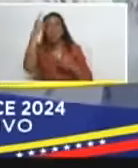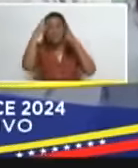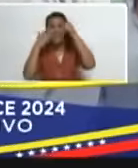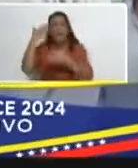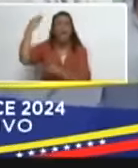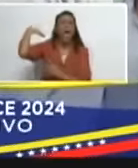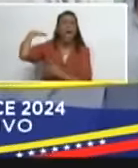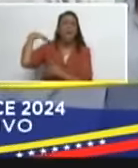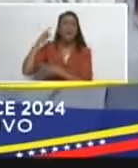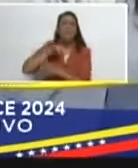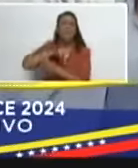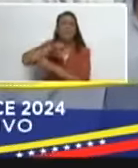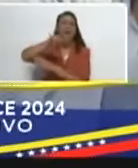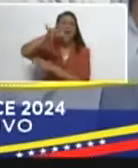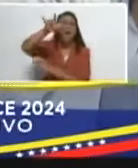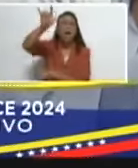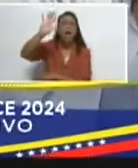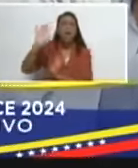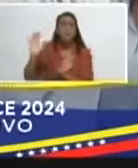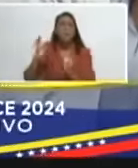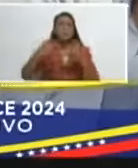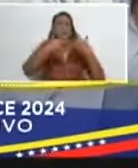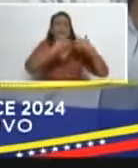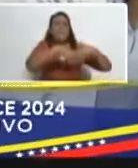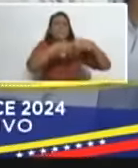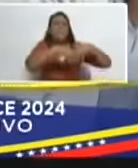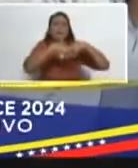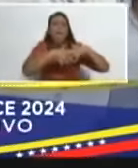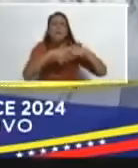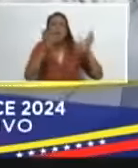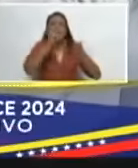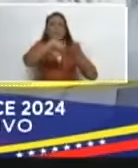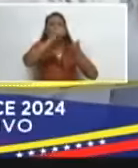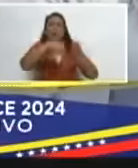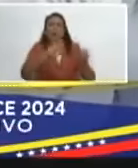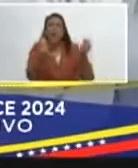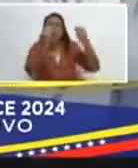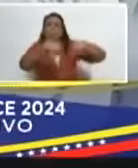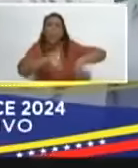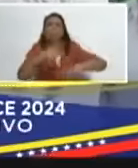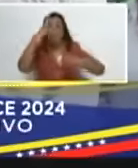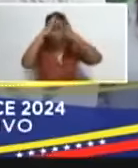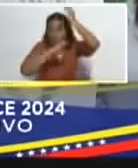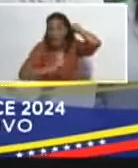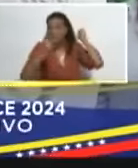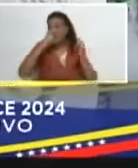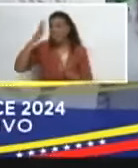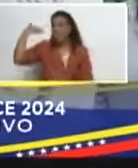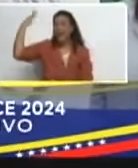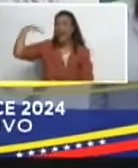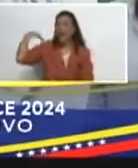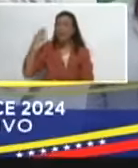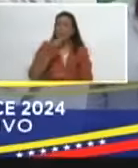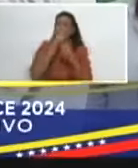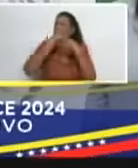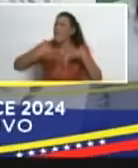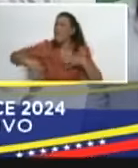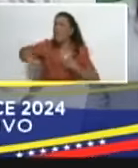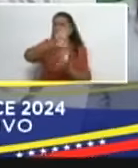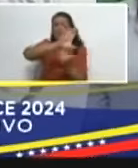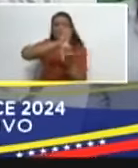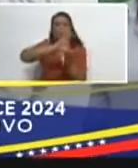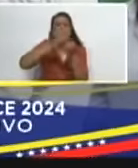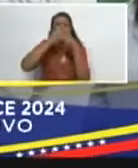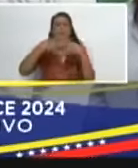vez. Muy bien. Estuvimos allá en unas empresas, unas industrias, firmando unos acuerdos. Yo era canciller. Bellísima, bellísima, de